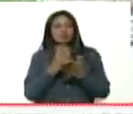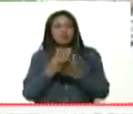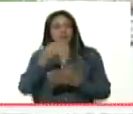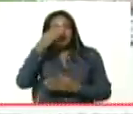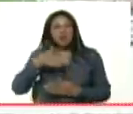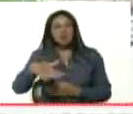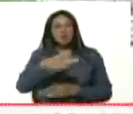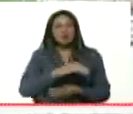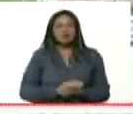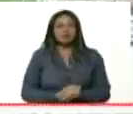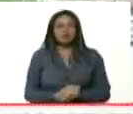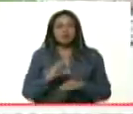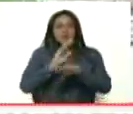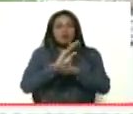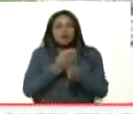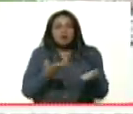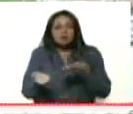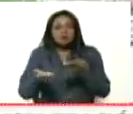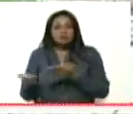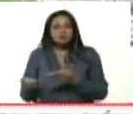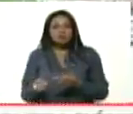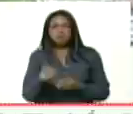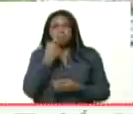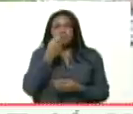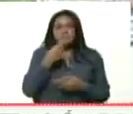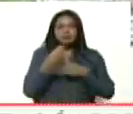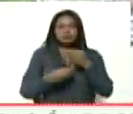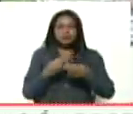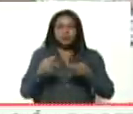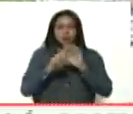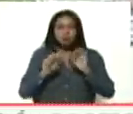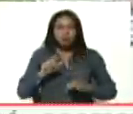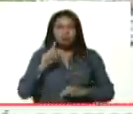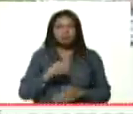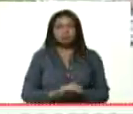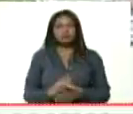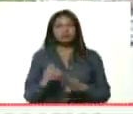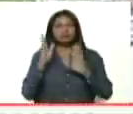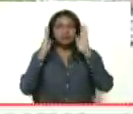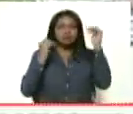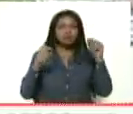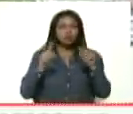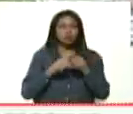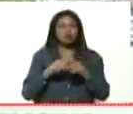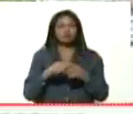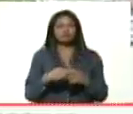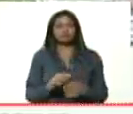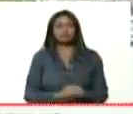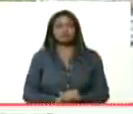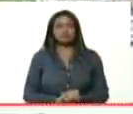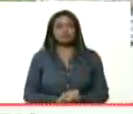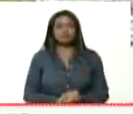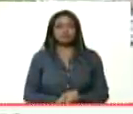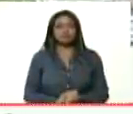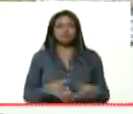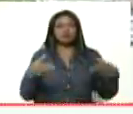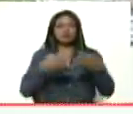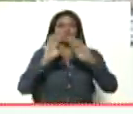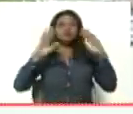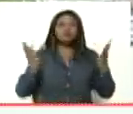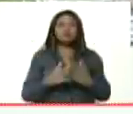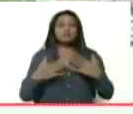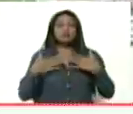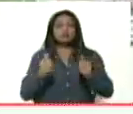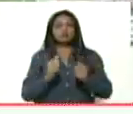población, los protocolos de tratamiento que se están aplicando atienden a recomendaciones de la Organización Mundial de la